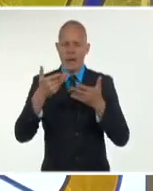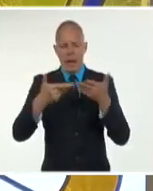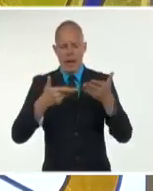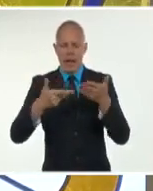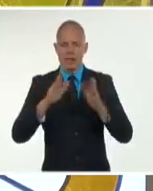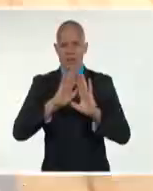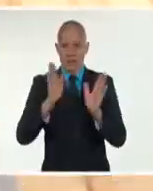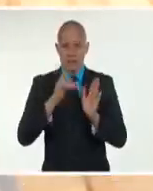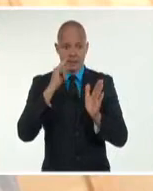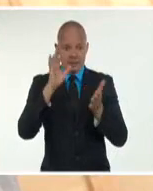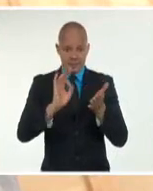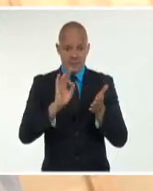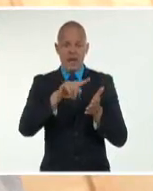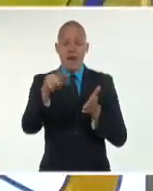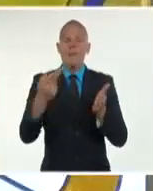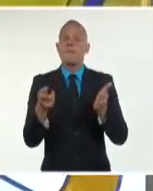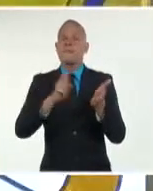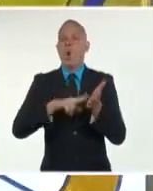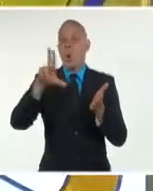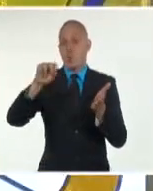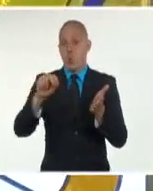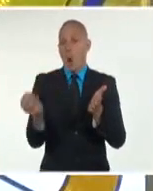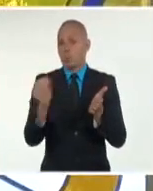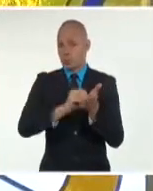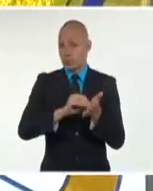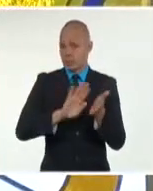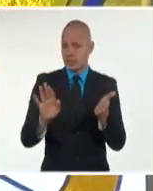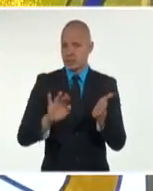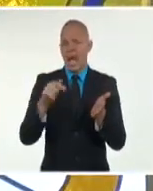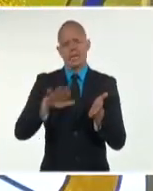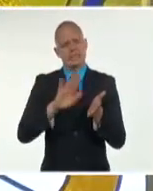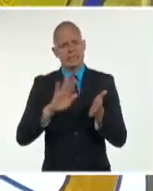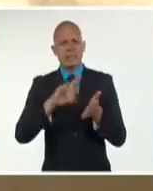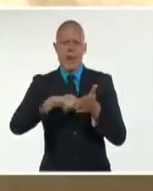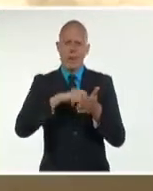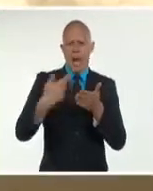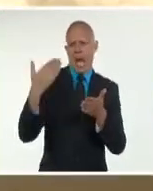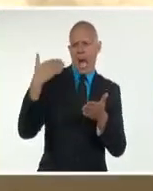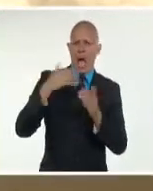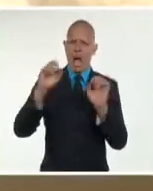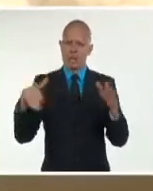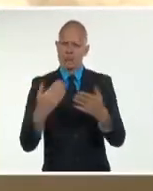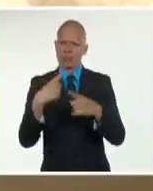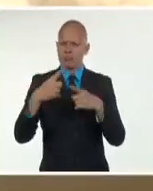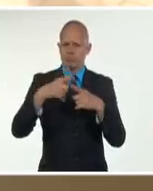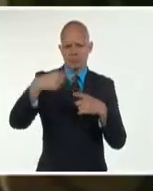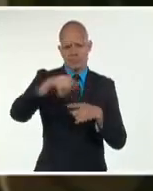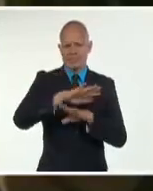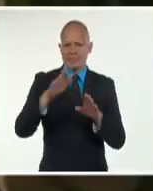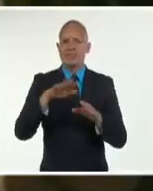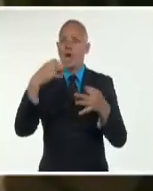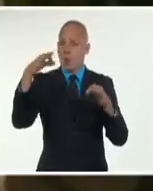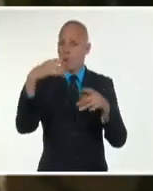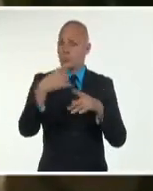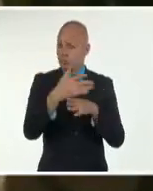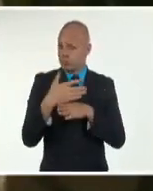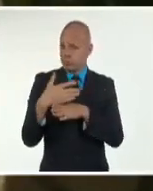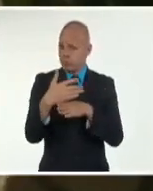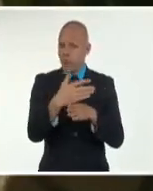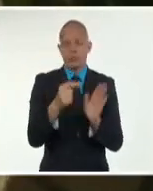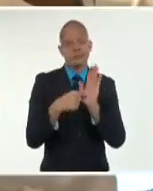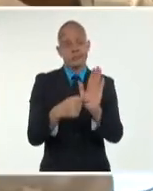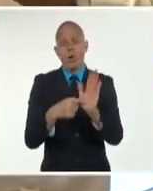del secretariado del Comité Central, un proceso que incluyó un amplio plan de actividades en el que, junto a la entrega de documentos y la